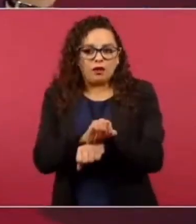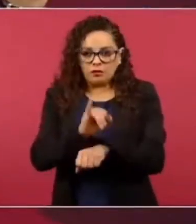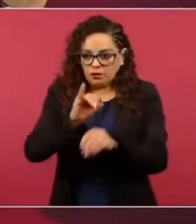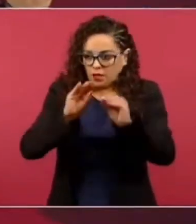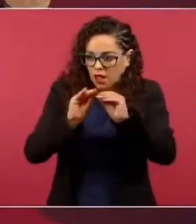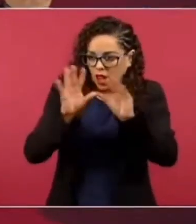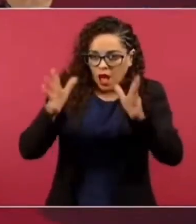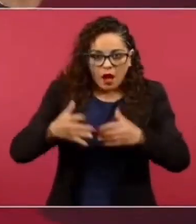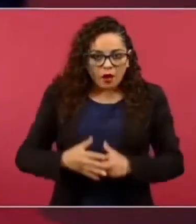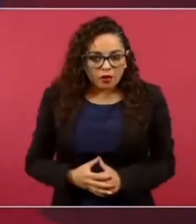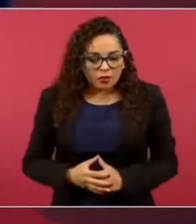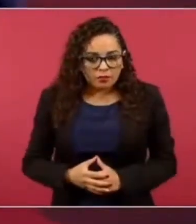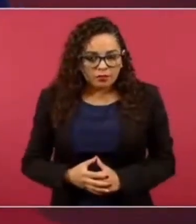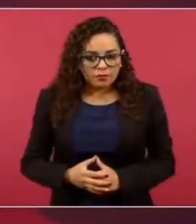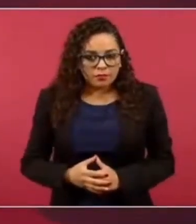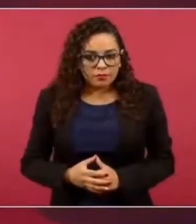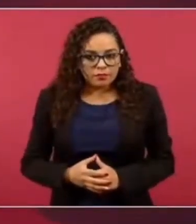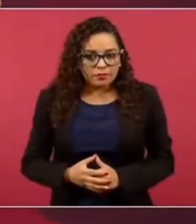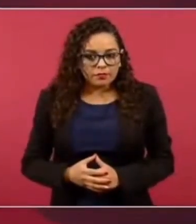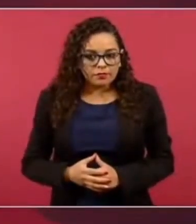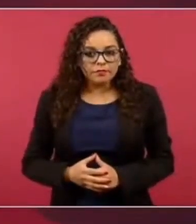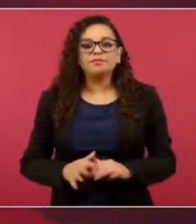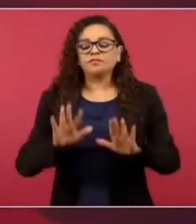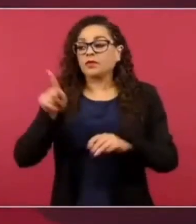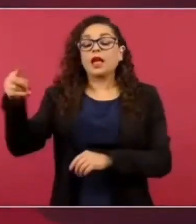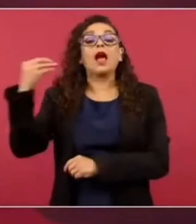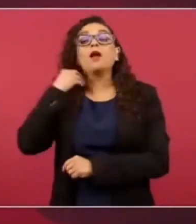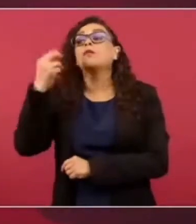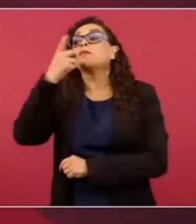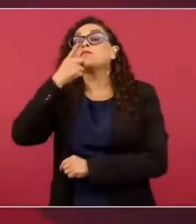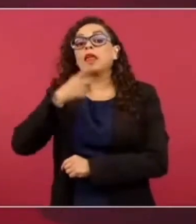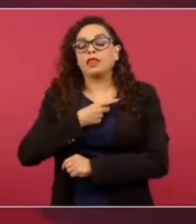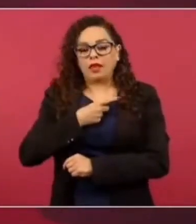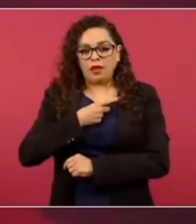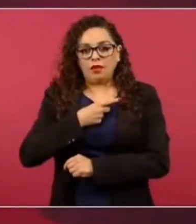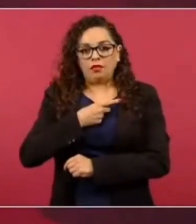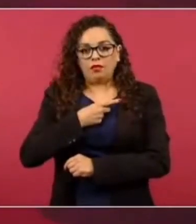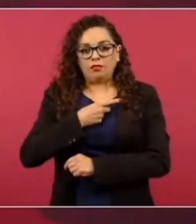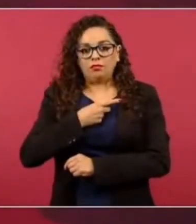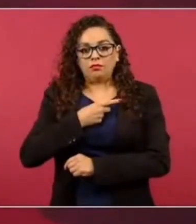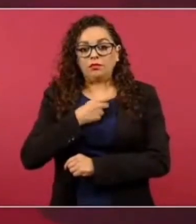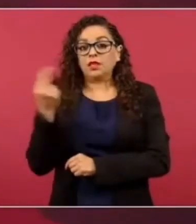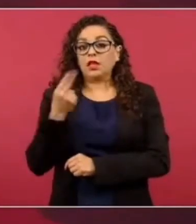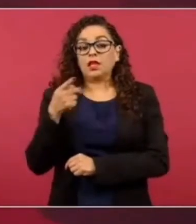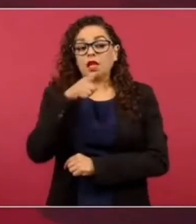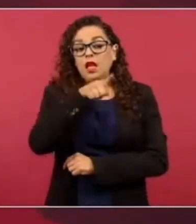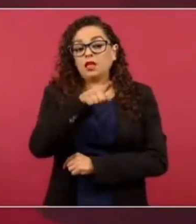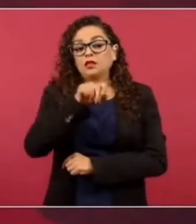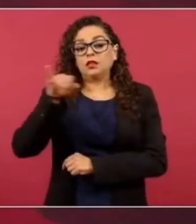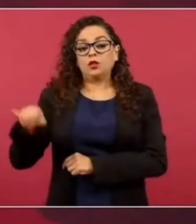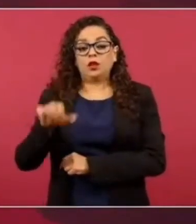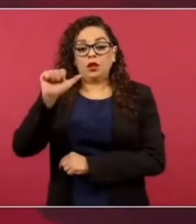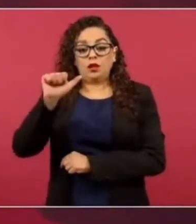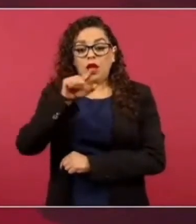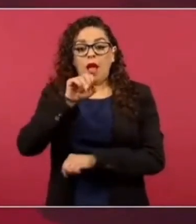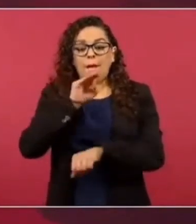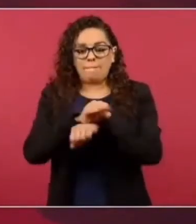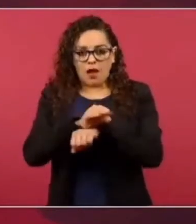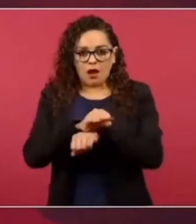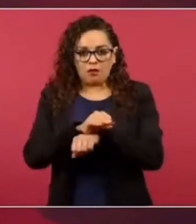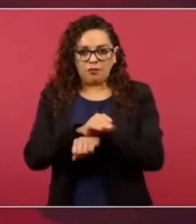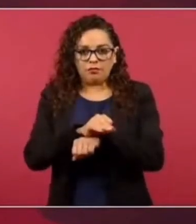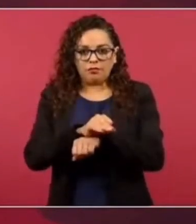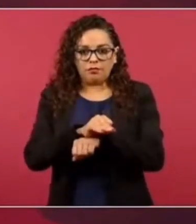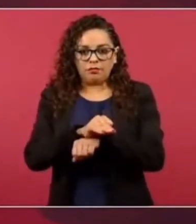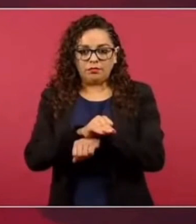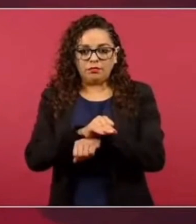los abogados, cuando les dije, porque yo ya sabía la respuesta de ustedes, no tuya, sino de todo